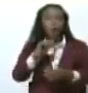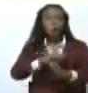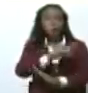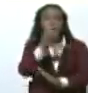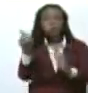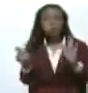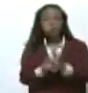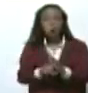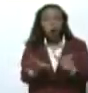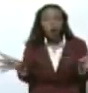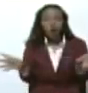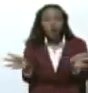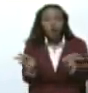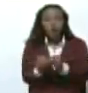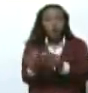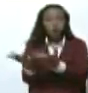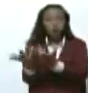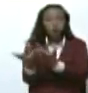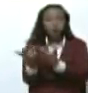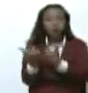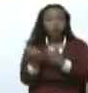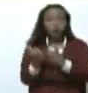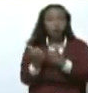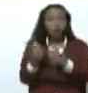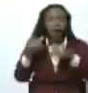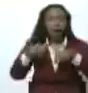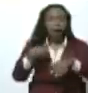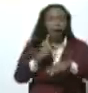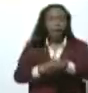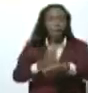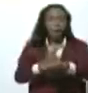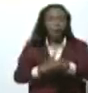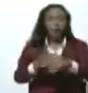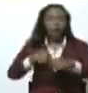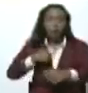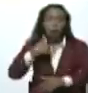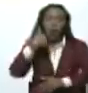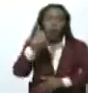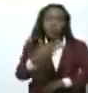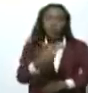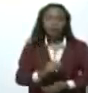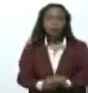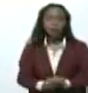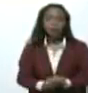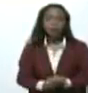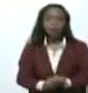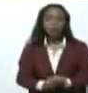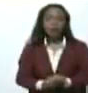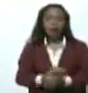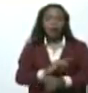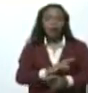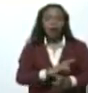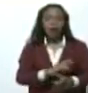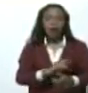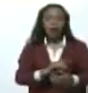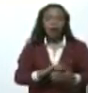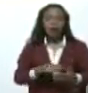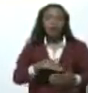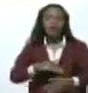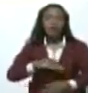las cifras recibidas de la transmisión a este momento que, como dije, alcanza el